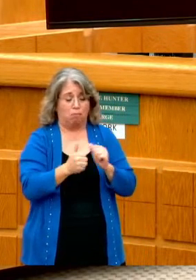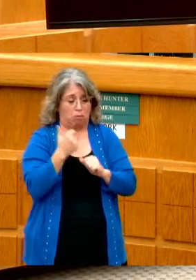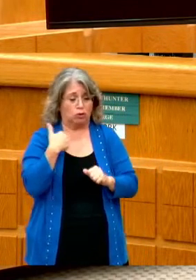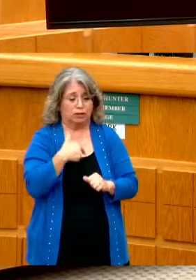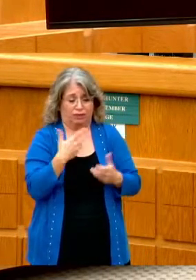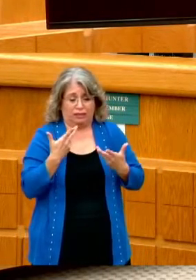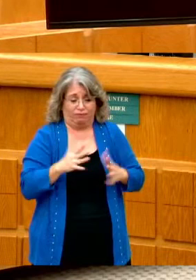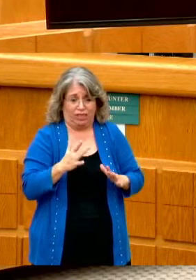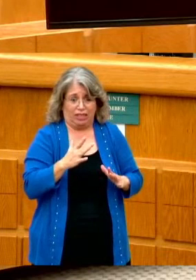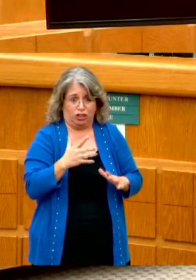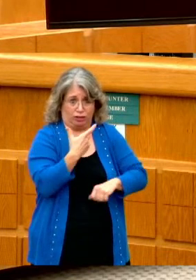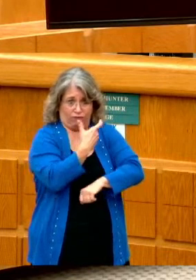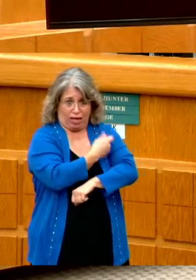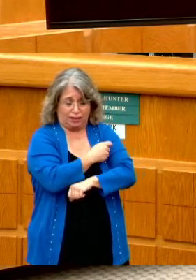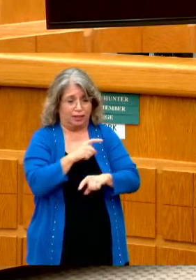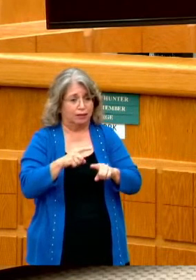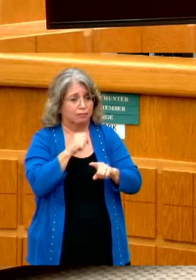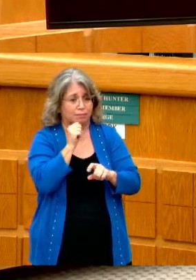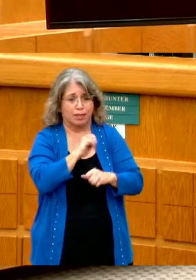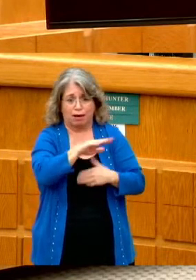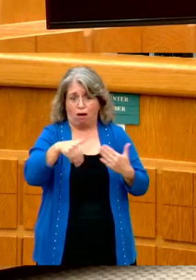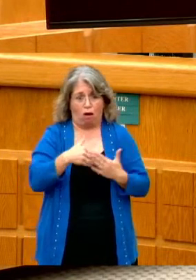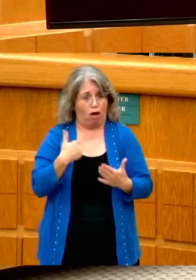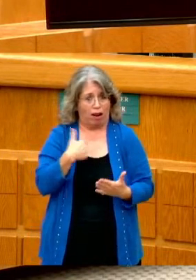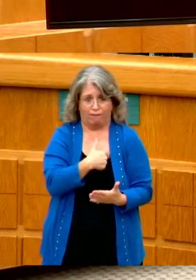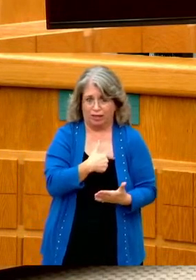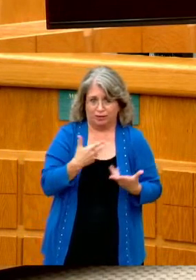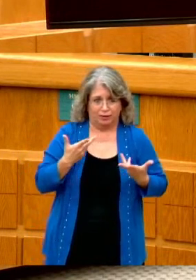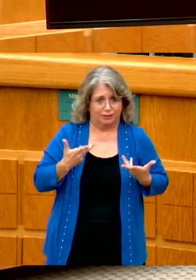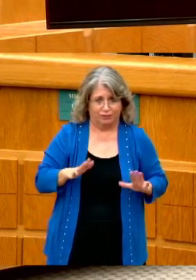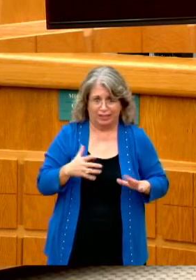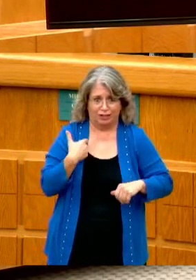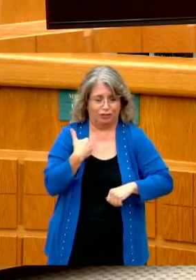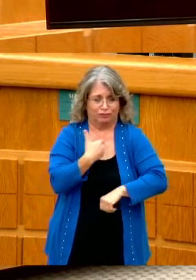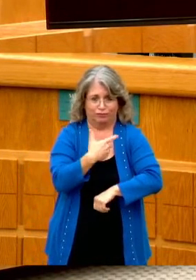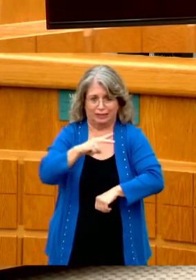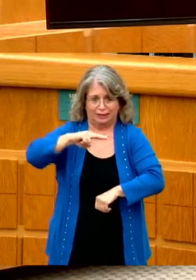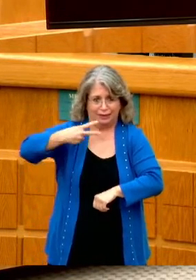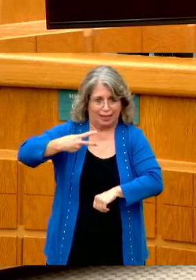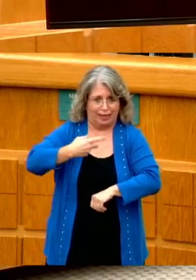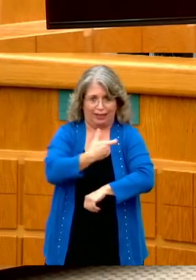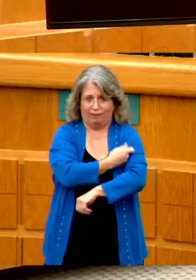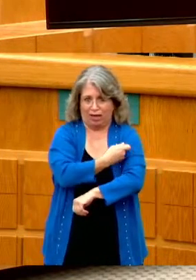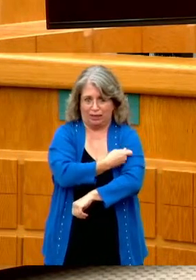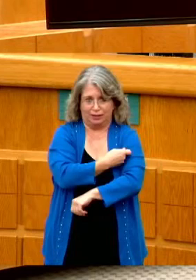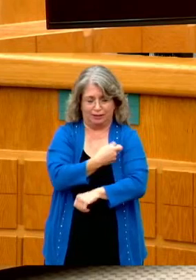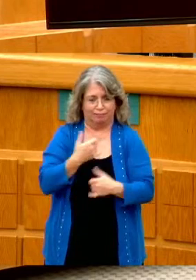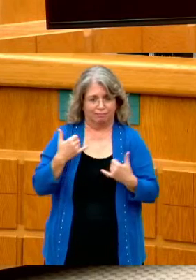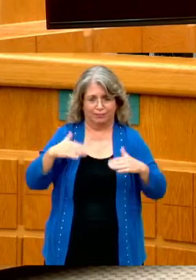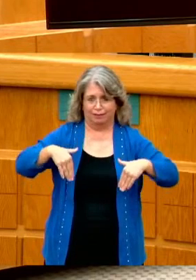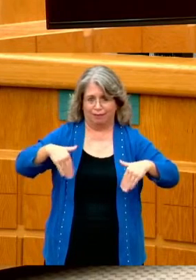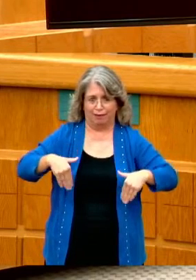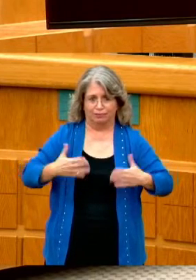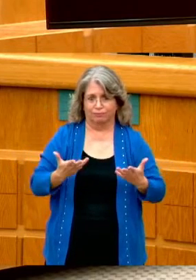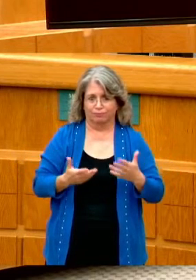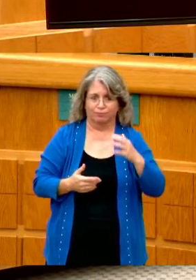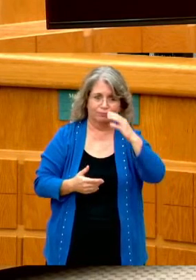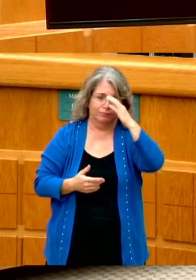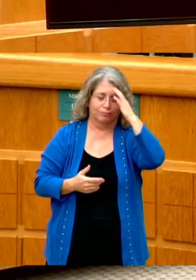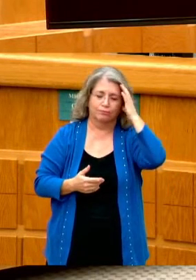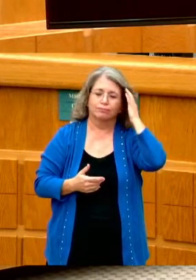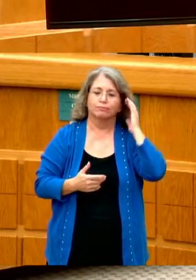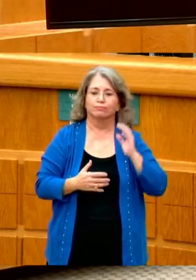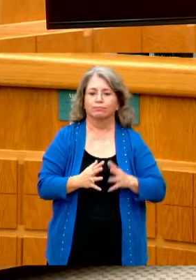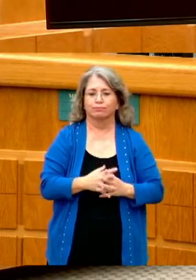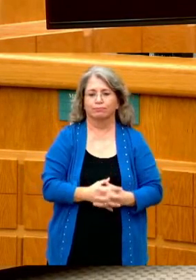vaccinated, not all of us have had the second vaccine at this time. ¿Qué pasa si actualmente estoy